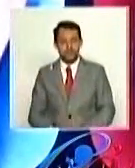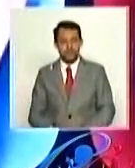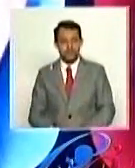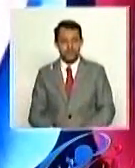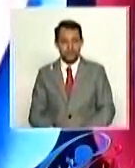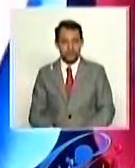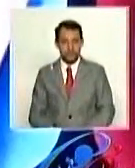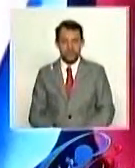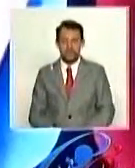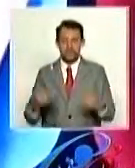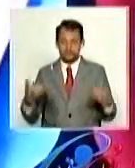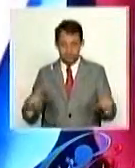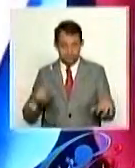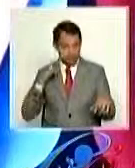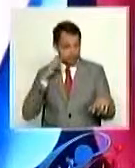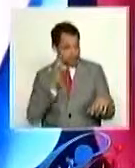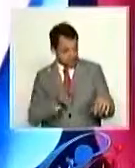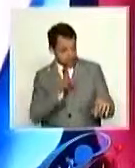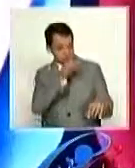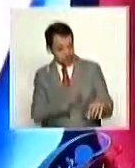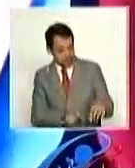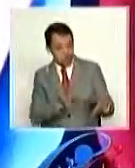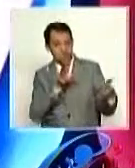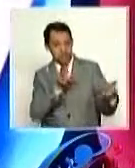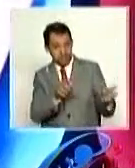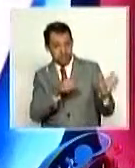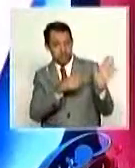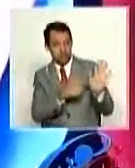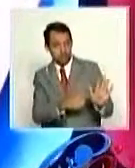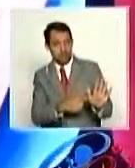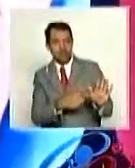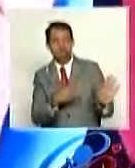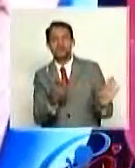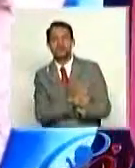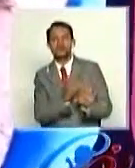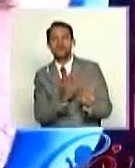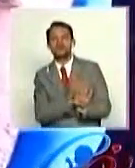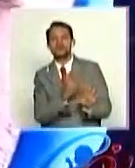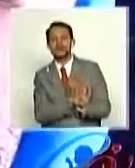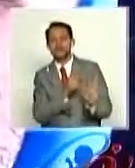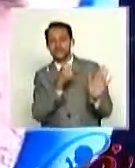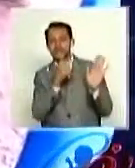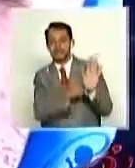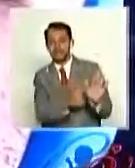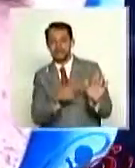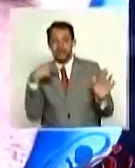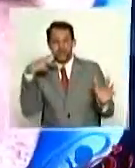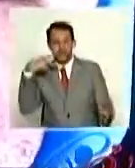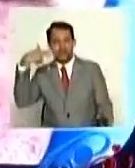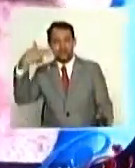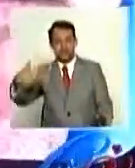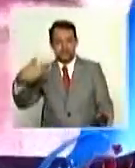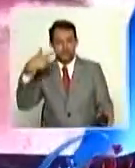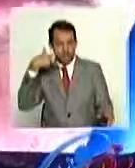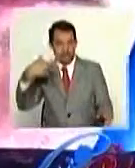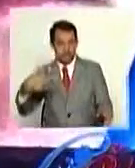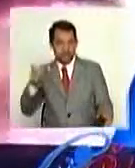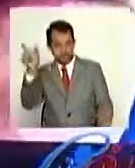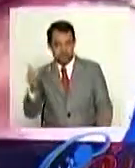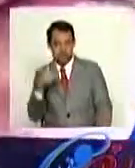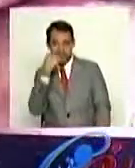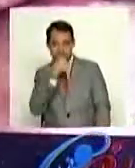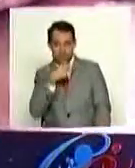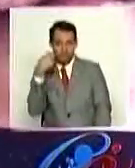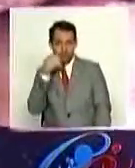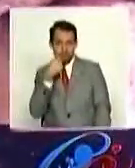articulares. Entonces miren, con este caso clínico queríamos era mostrar la parte, digamos, de la historia de él y lo que encontramos en la boca. Vamos a ir a